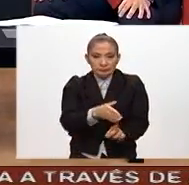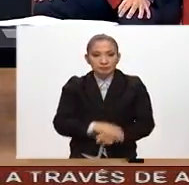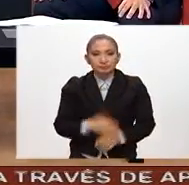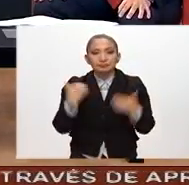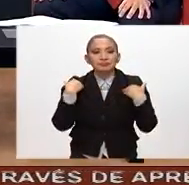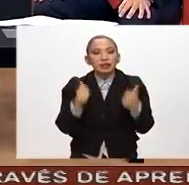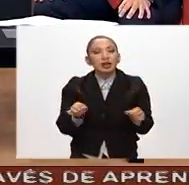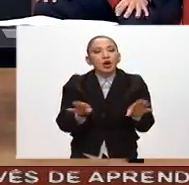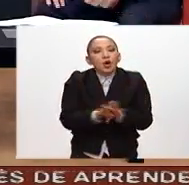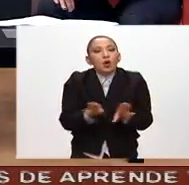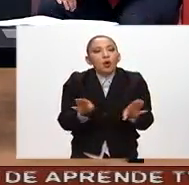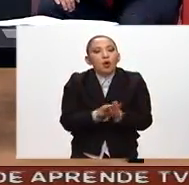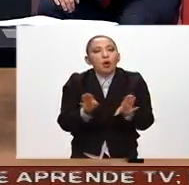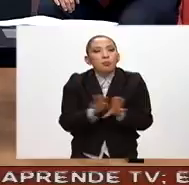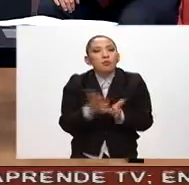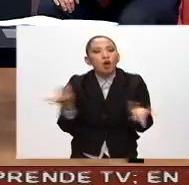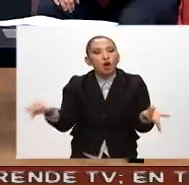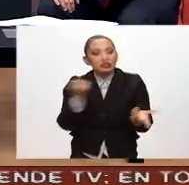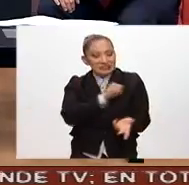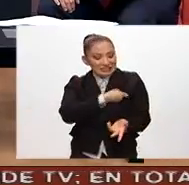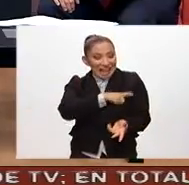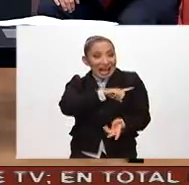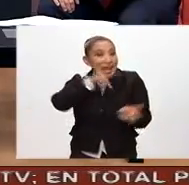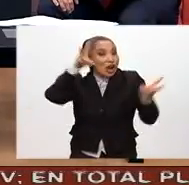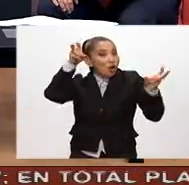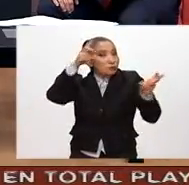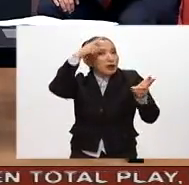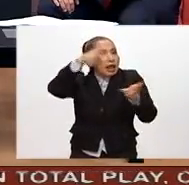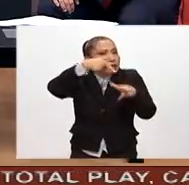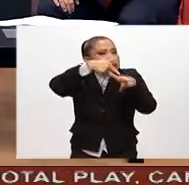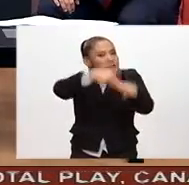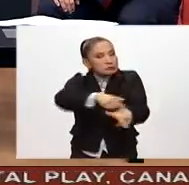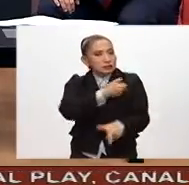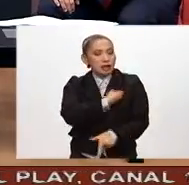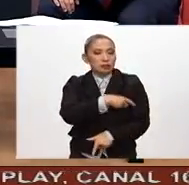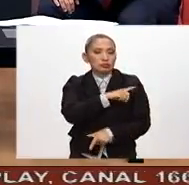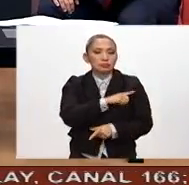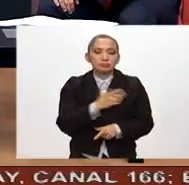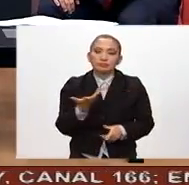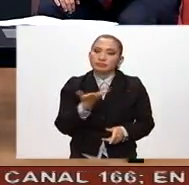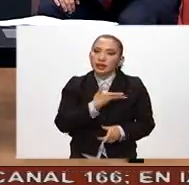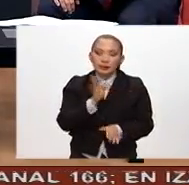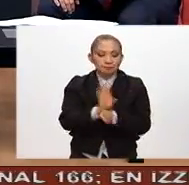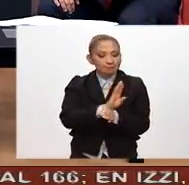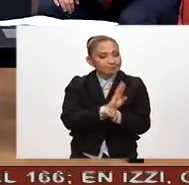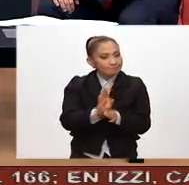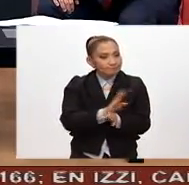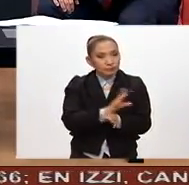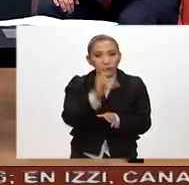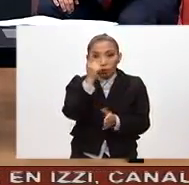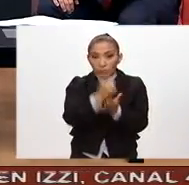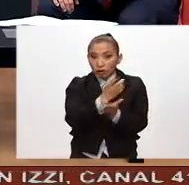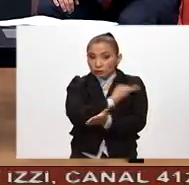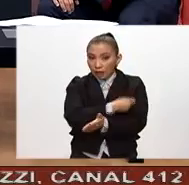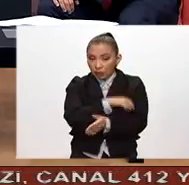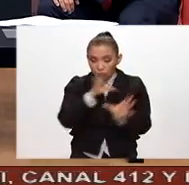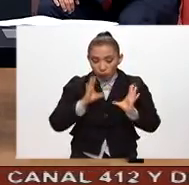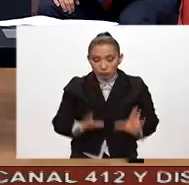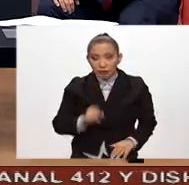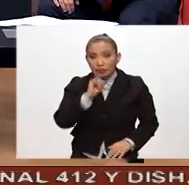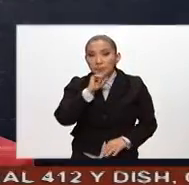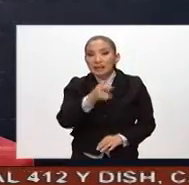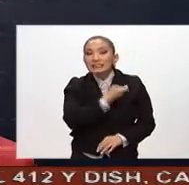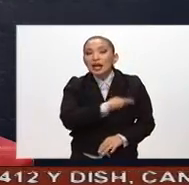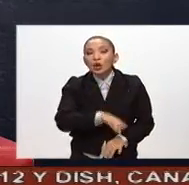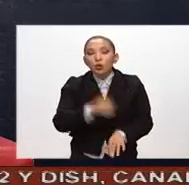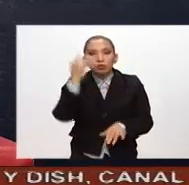entenderlo como algo que es de salud, para preservar la salud, ¿no? Y tiene muchos beneficios, no solamente de la salud física, sino también en la